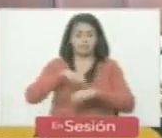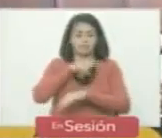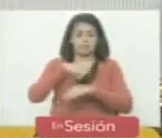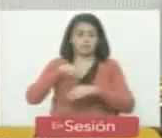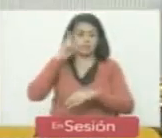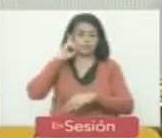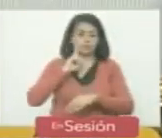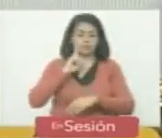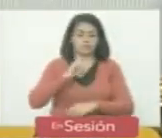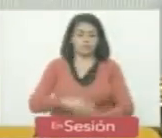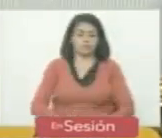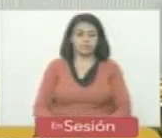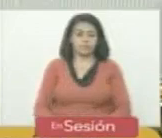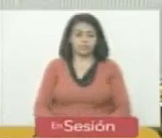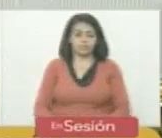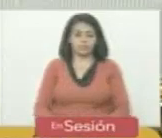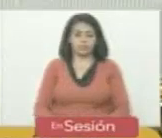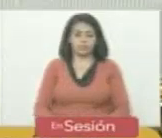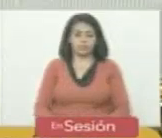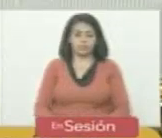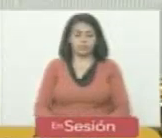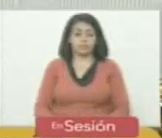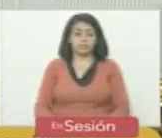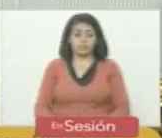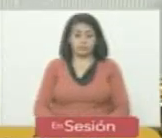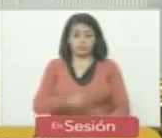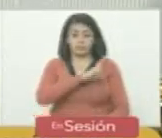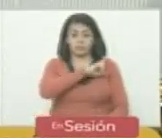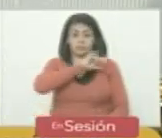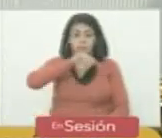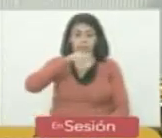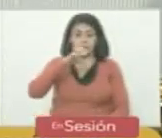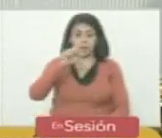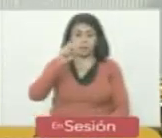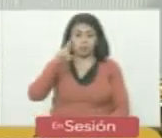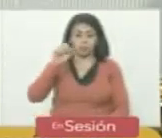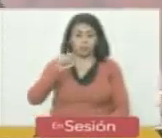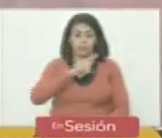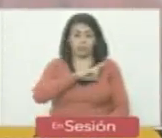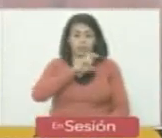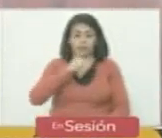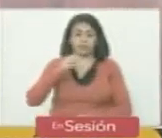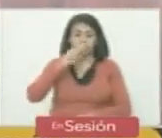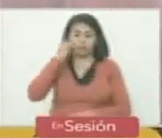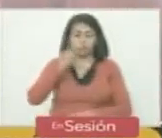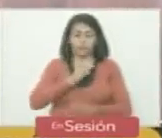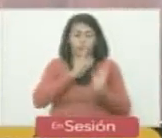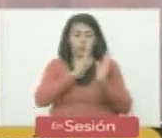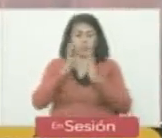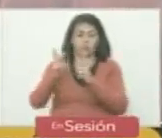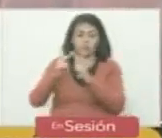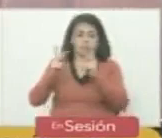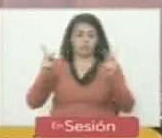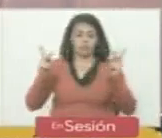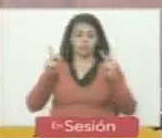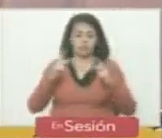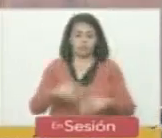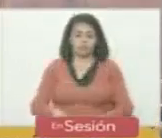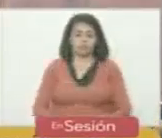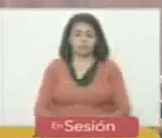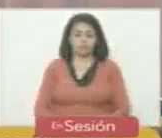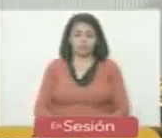Bolivariana. Al general de brigada Jesús Sarmiento González, director de Seguridad y Orden Público.